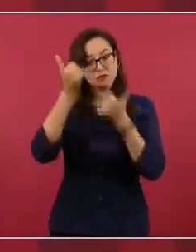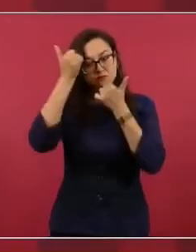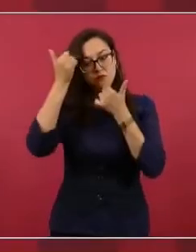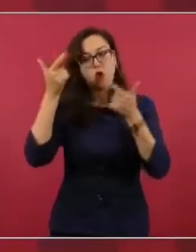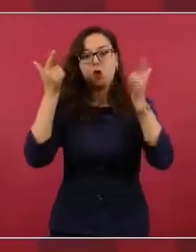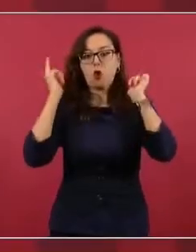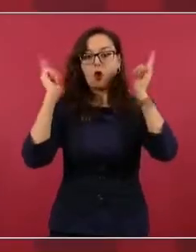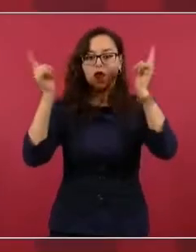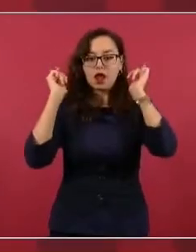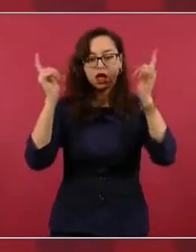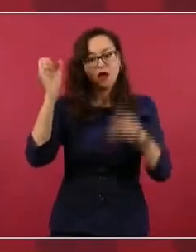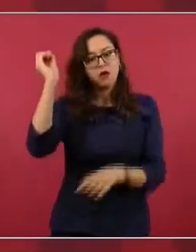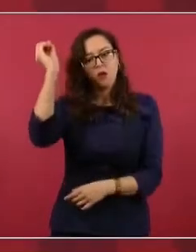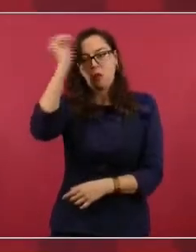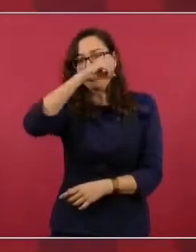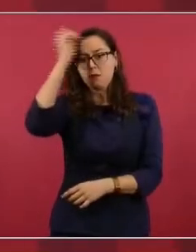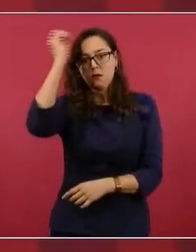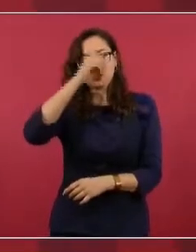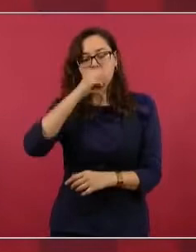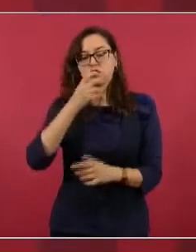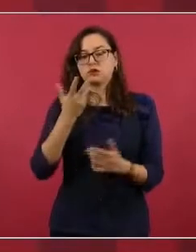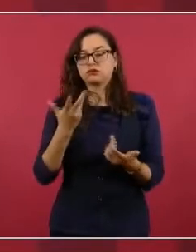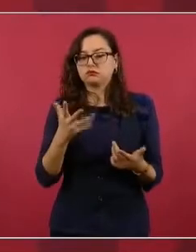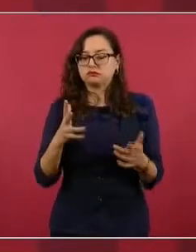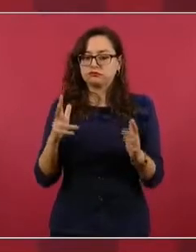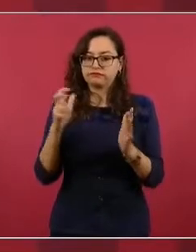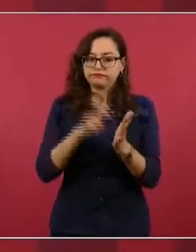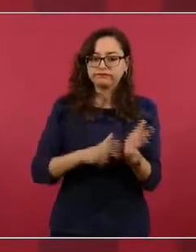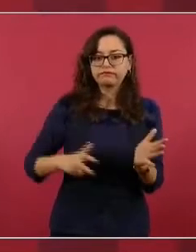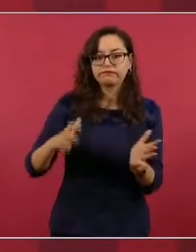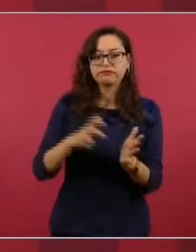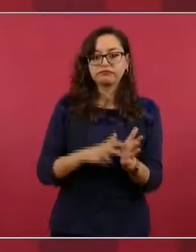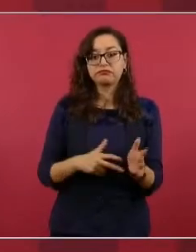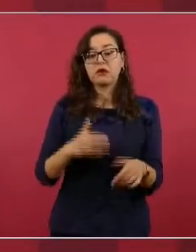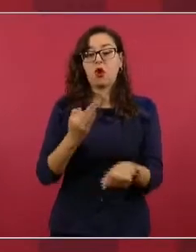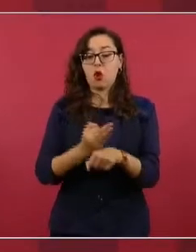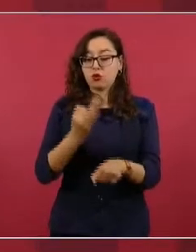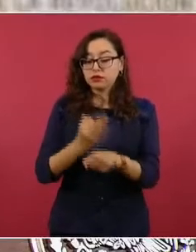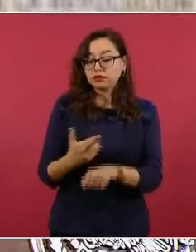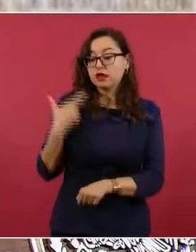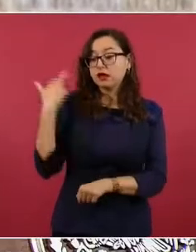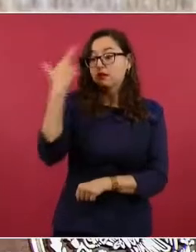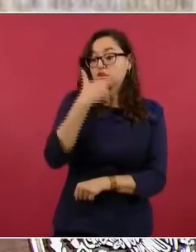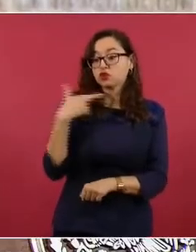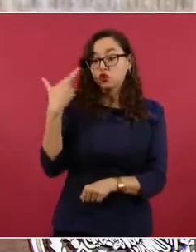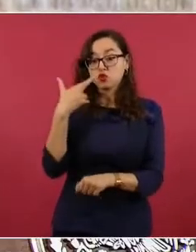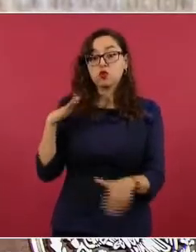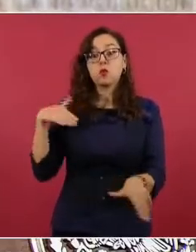porque aunque se vaya a un panel